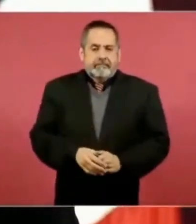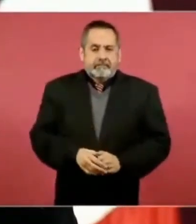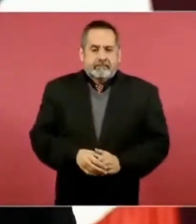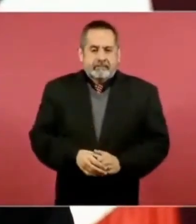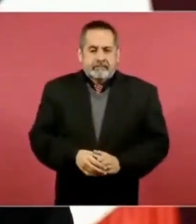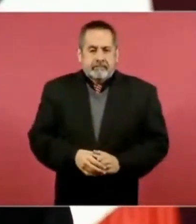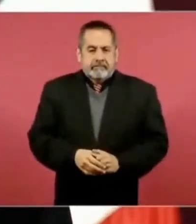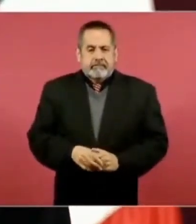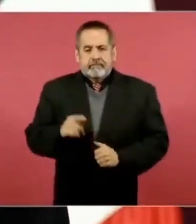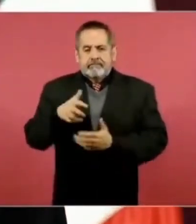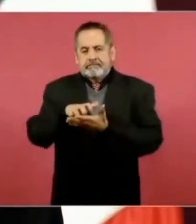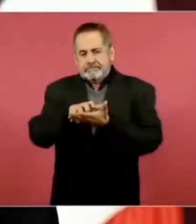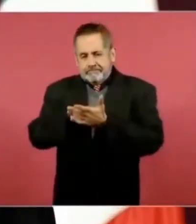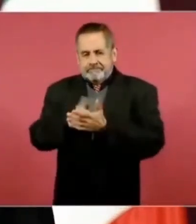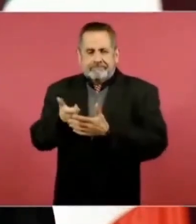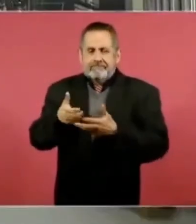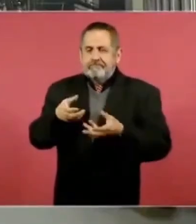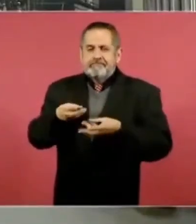nos ahorramos el dinero, ¿no?